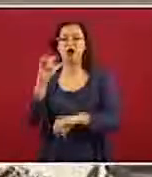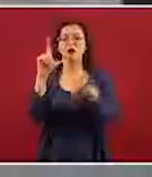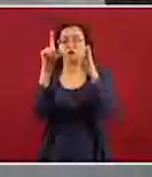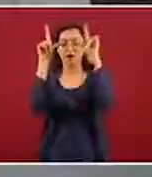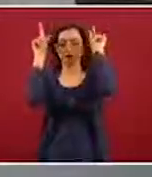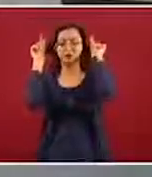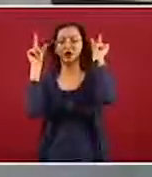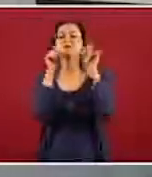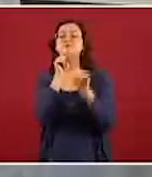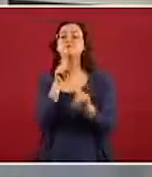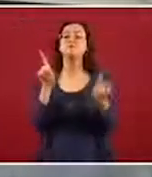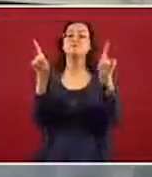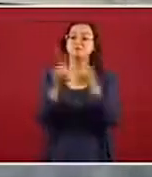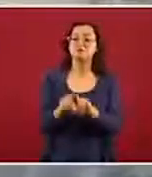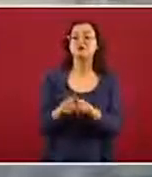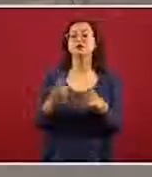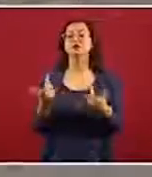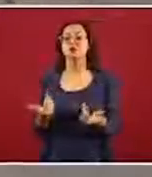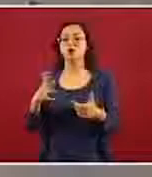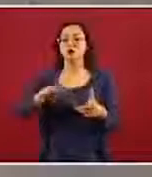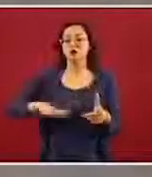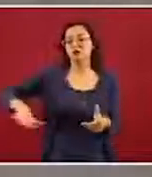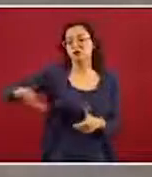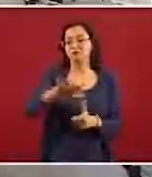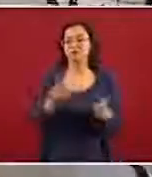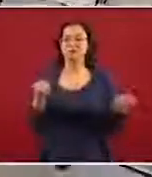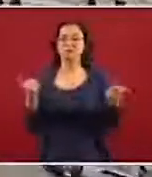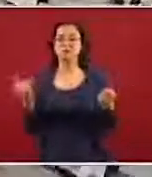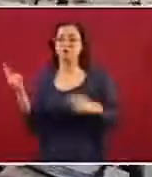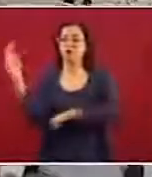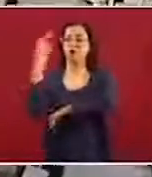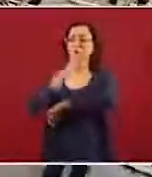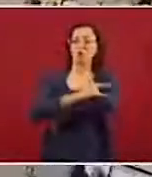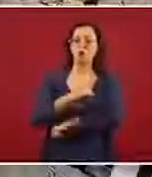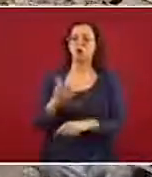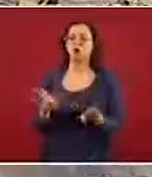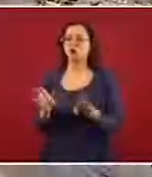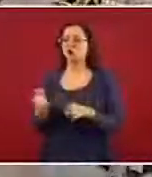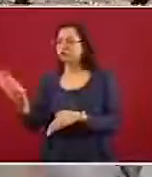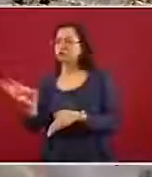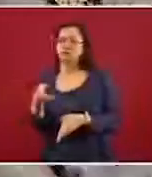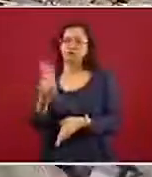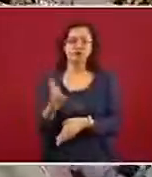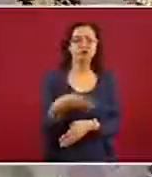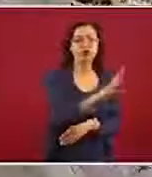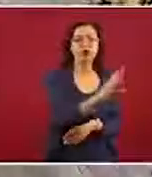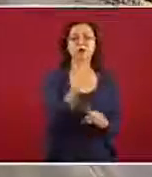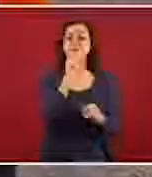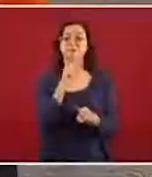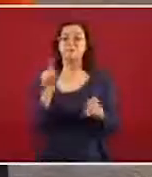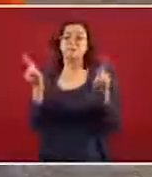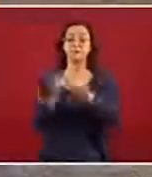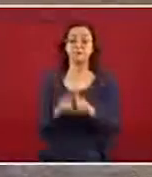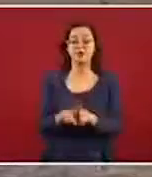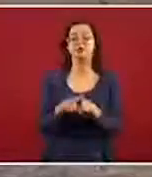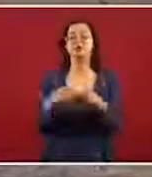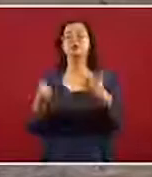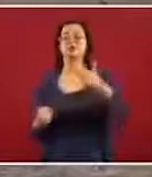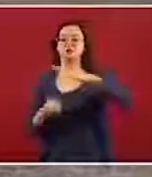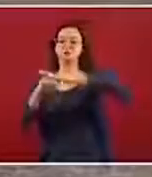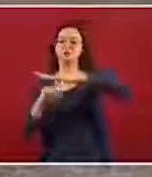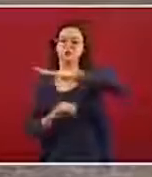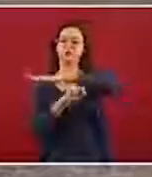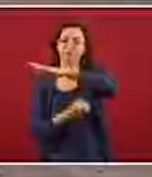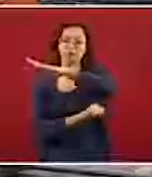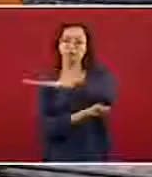de plataforma en área de maniobras dentro de la zona de procesos. En el eje troncal, se lleva a cabo la construcción de la cimentación, pilas